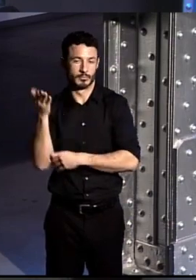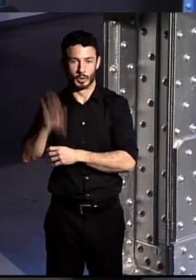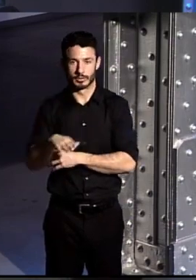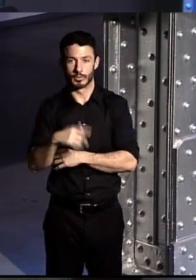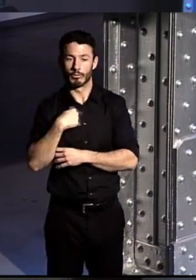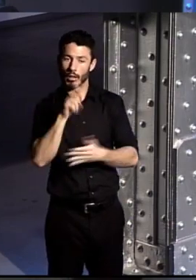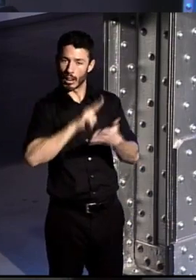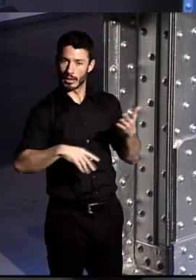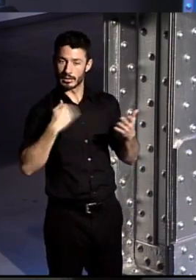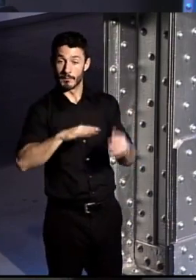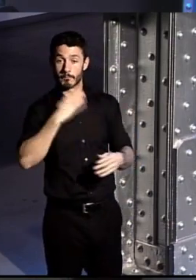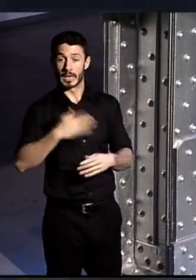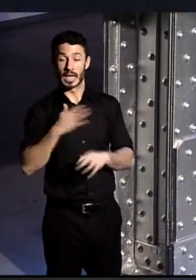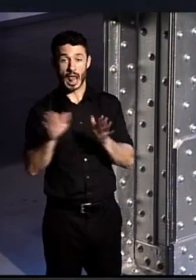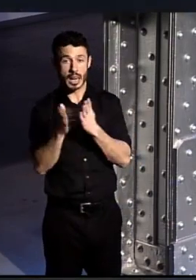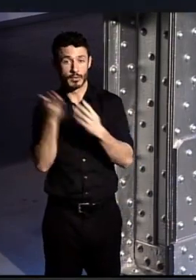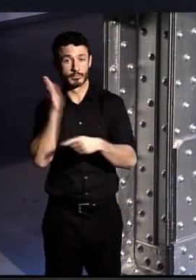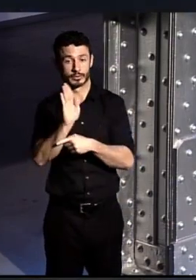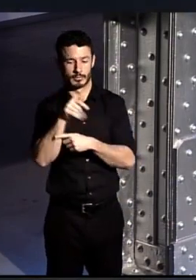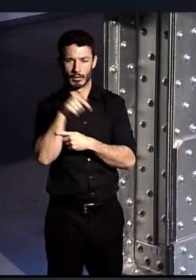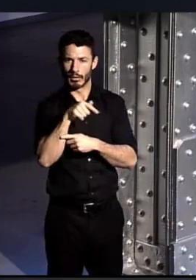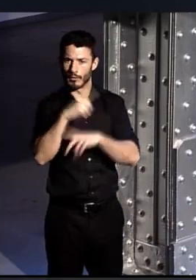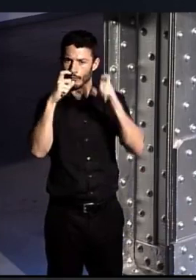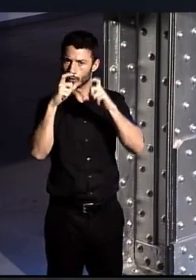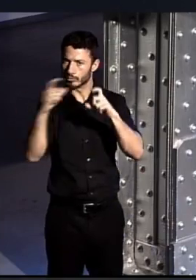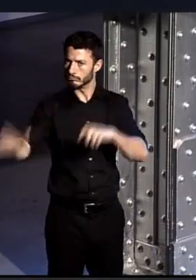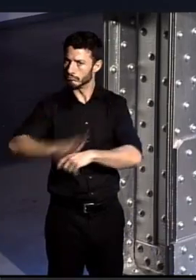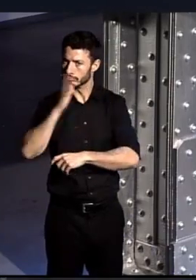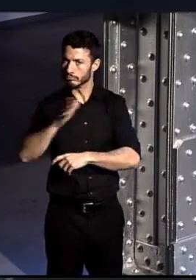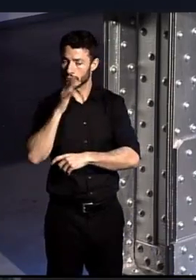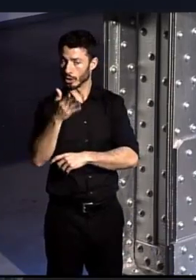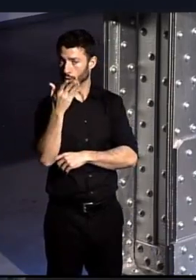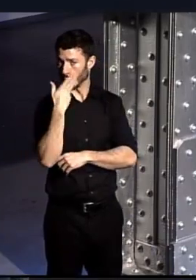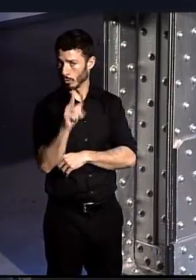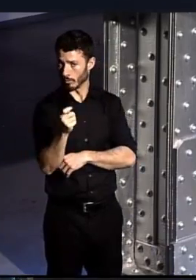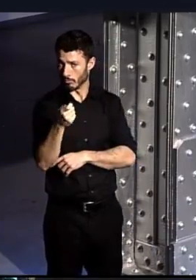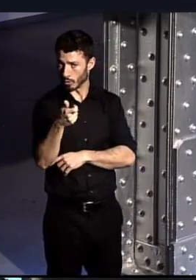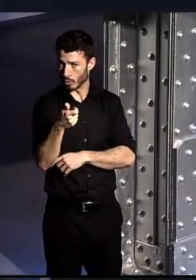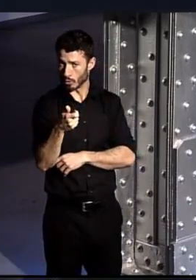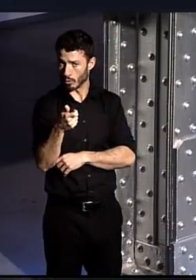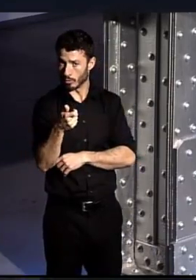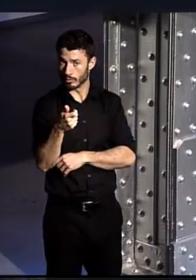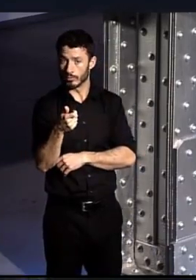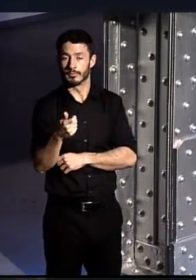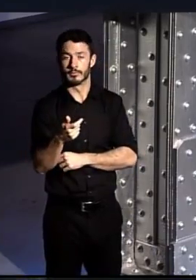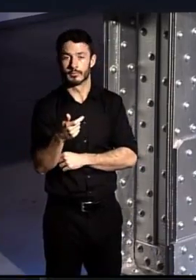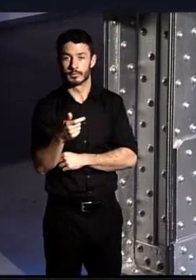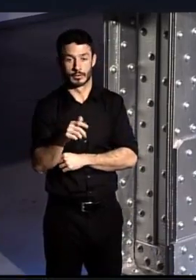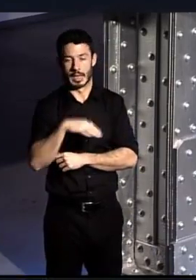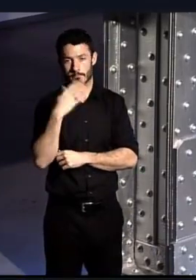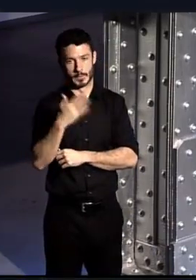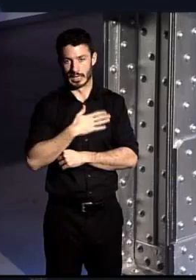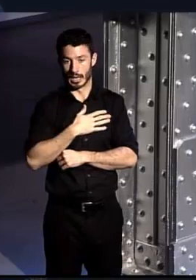es el libro que se presenta mañana. Hay aquí una foto impresionante, casi desconocida, de Julio Verne. De esto habláis ya mañana, que hoy nos hemos quedado sin